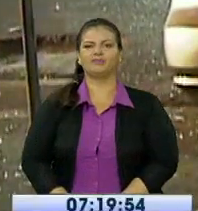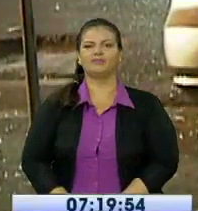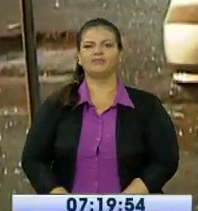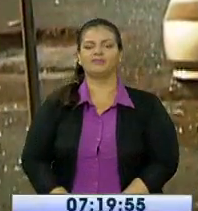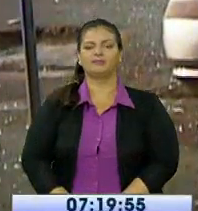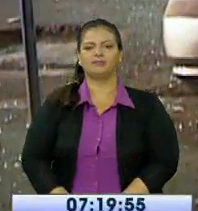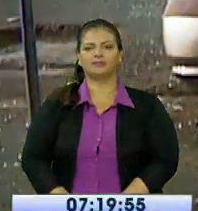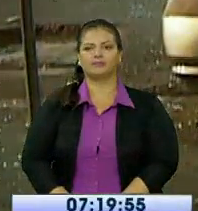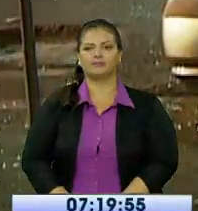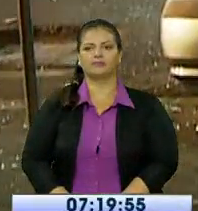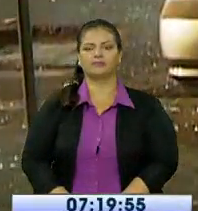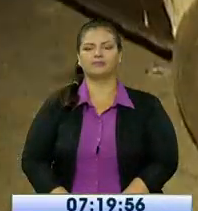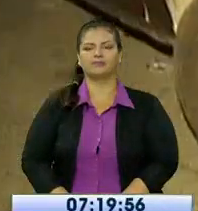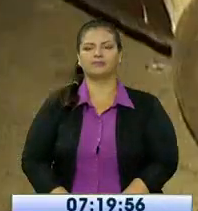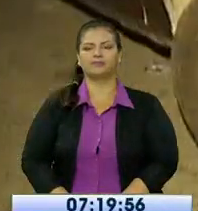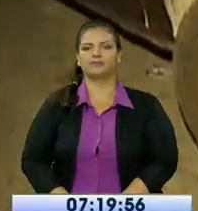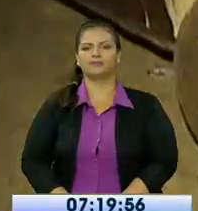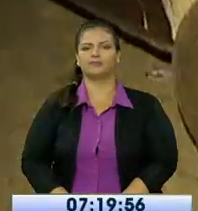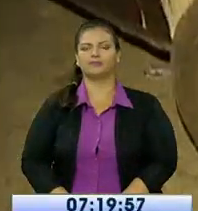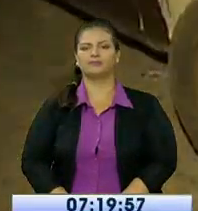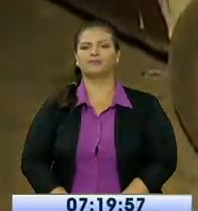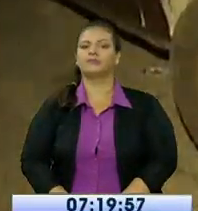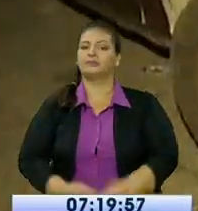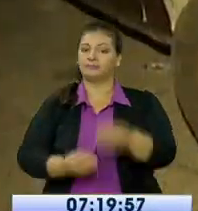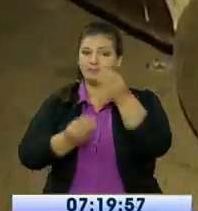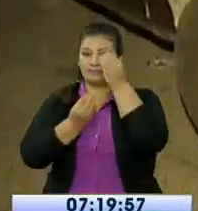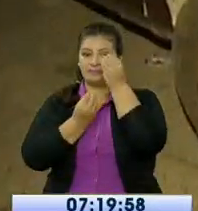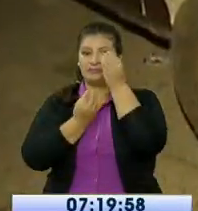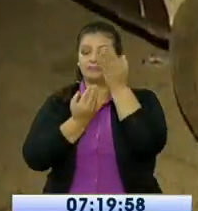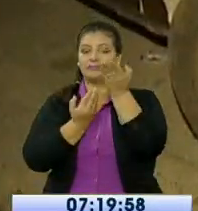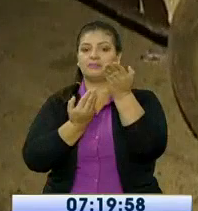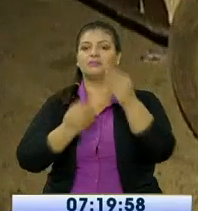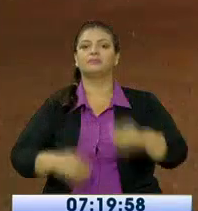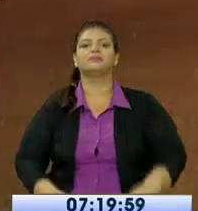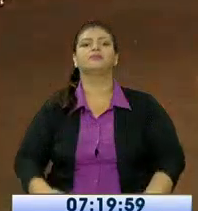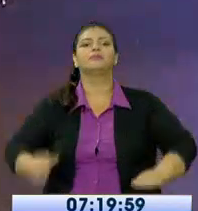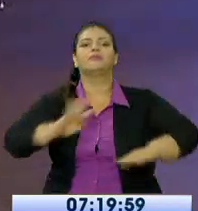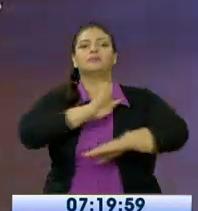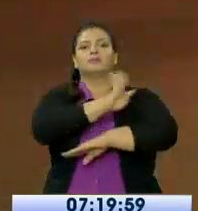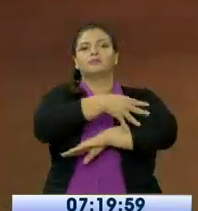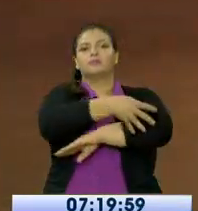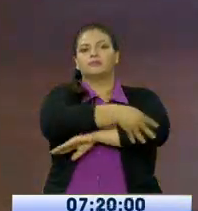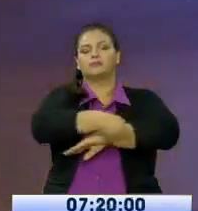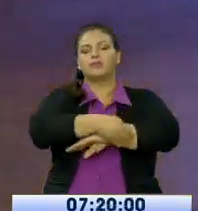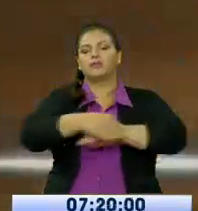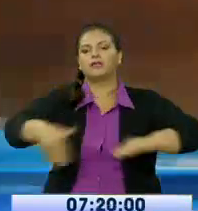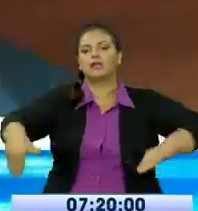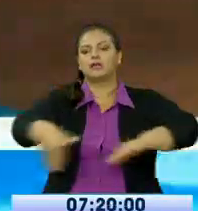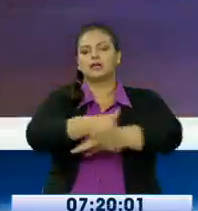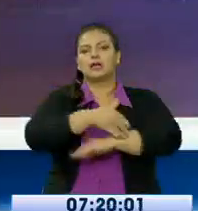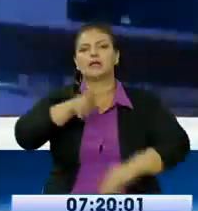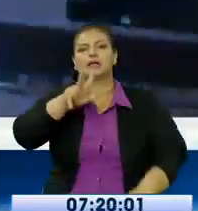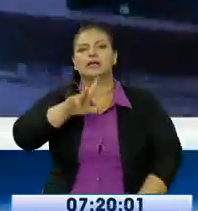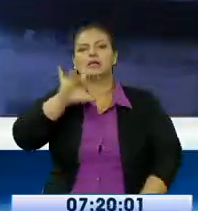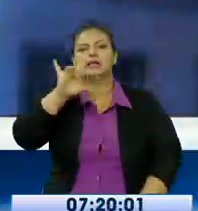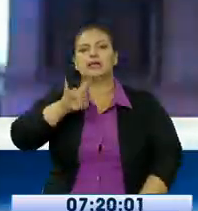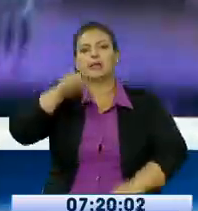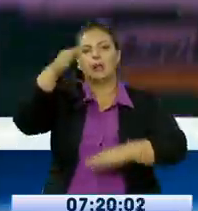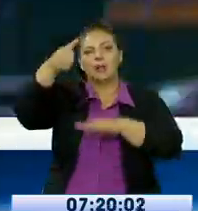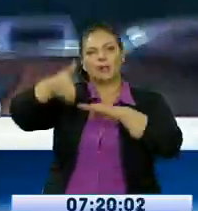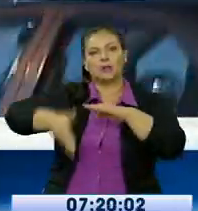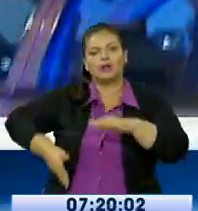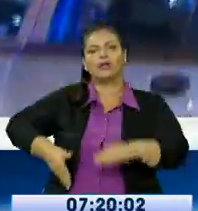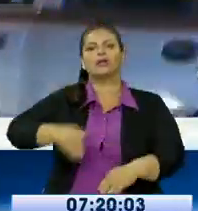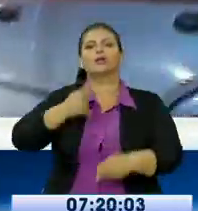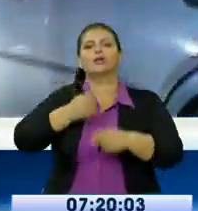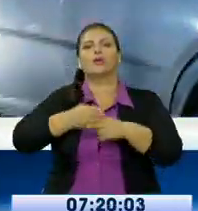Dos autos colisionaron en la intersección de las calles 38 y Francisco Segura, en el suroeste